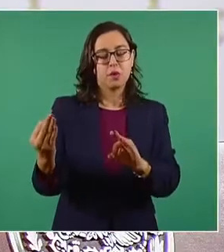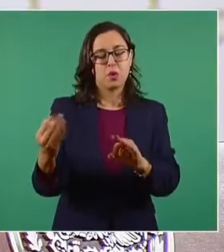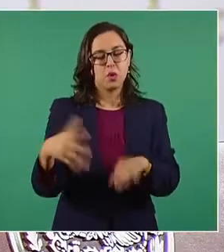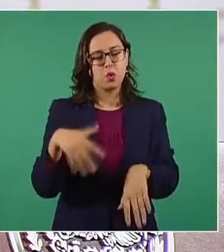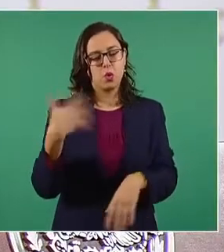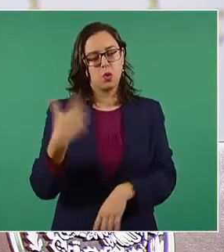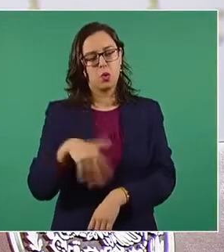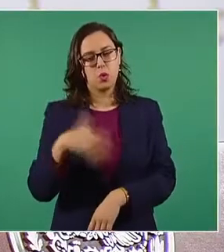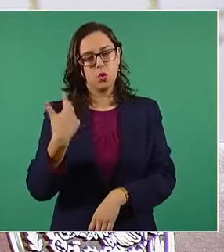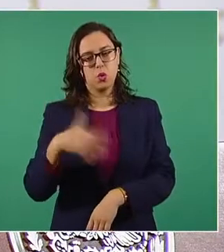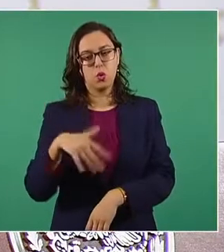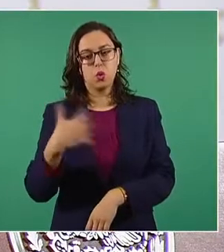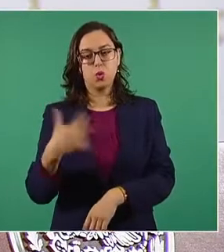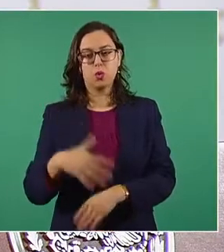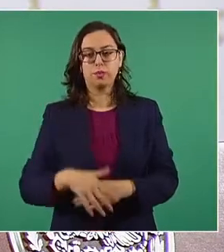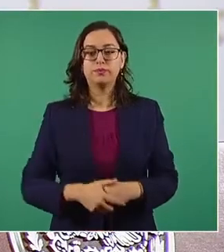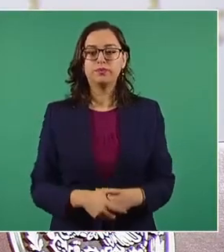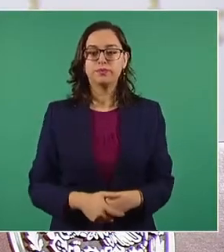Esto se decidió